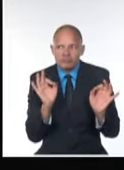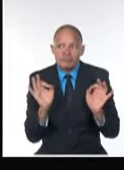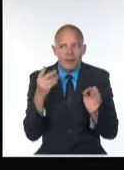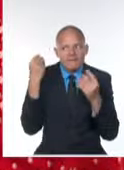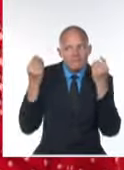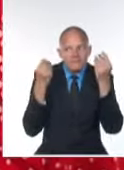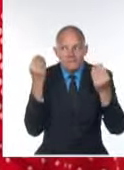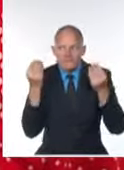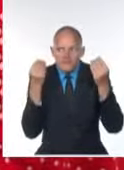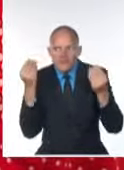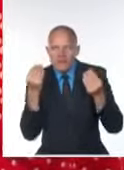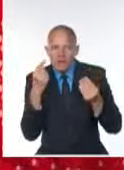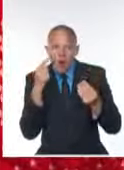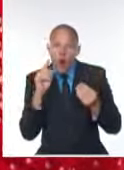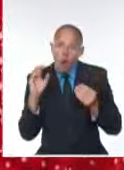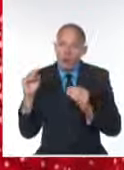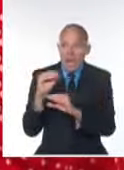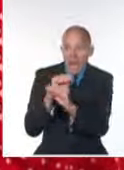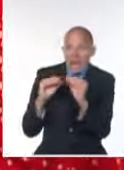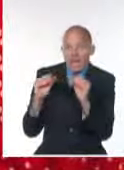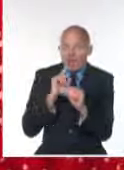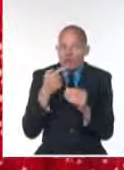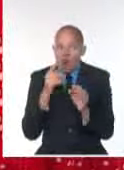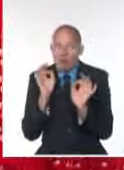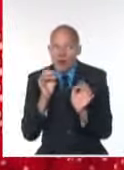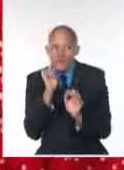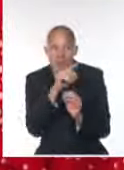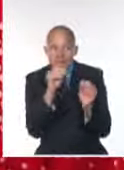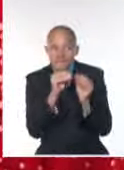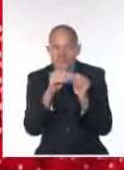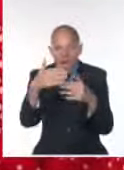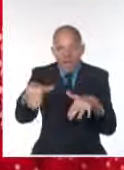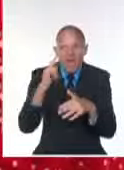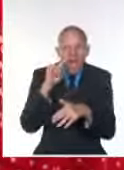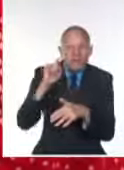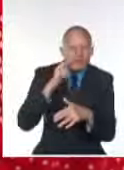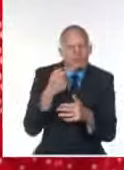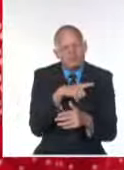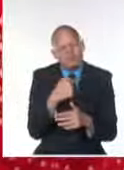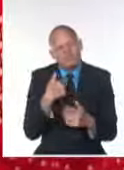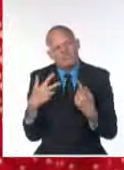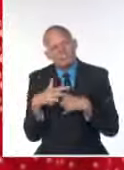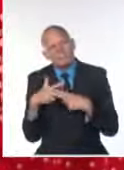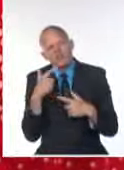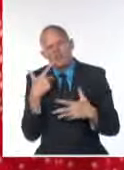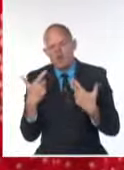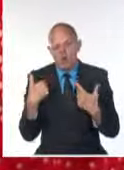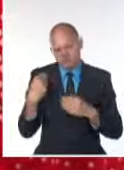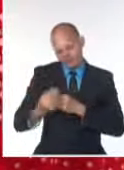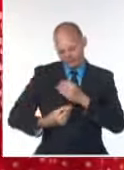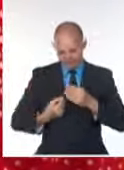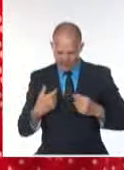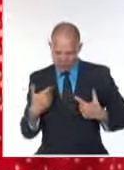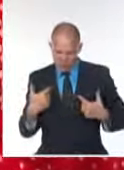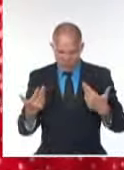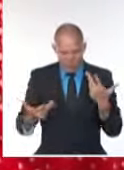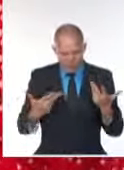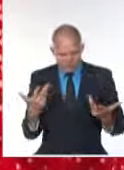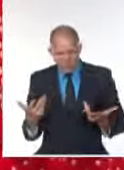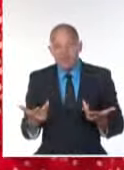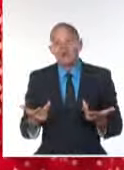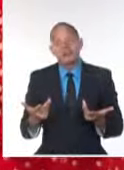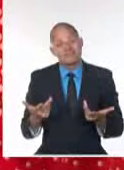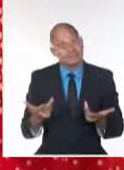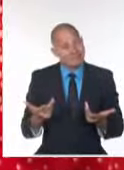reflexionaba, conversaba sobre la realidad, sobre cómo ser mejores seres humanos a pesar de las carencias materiales.